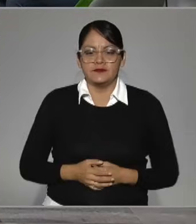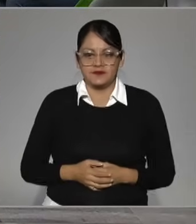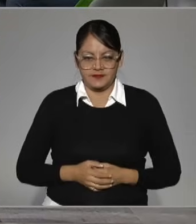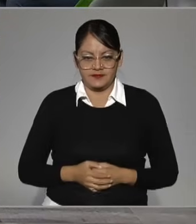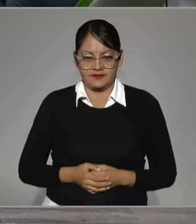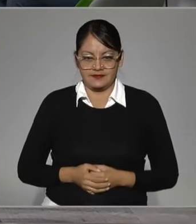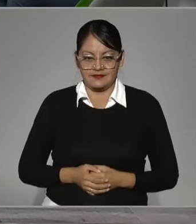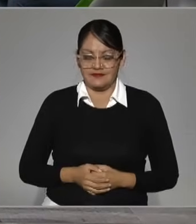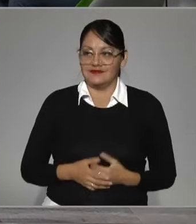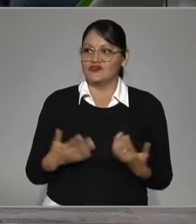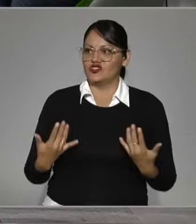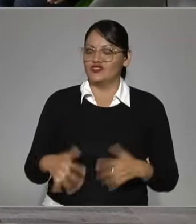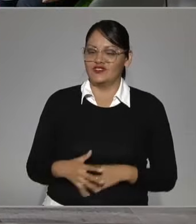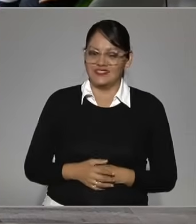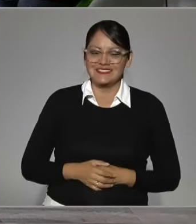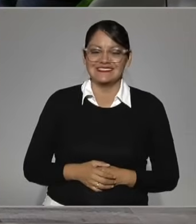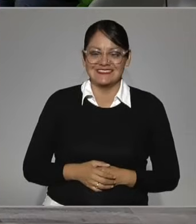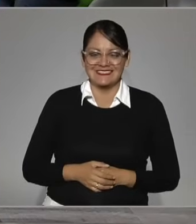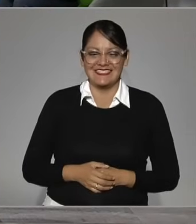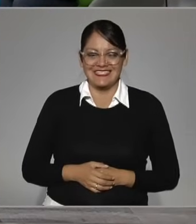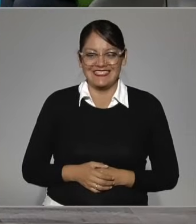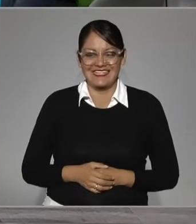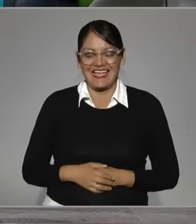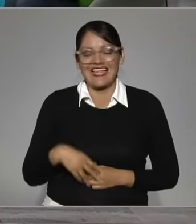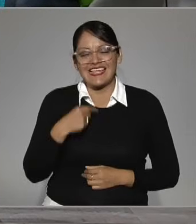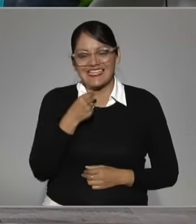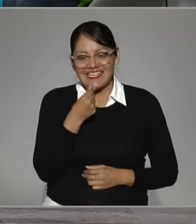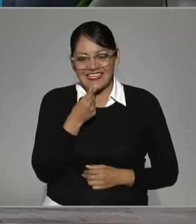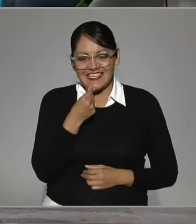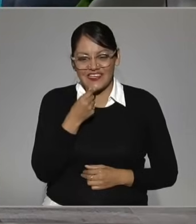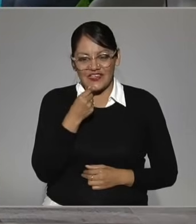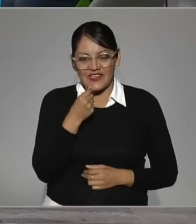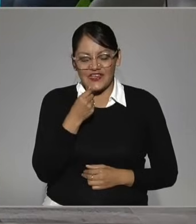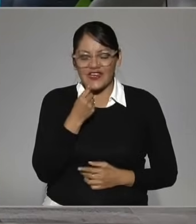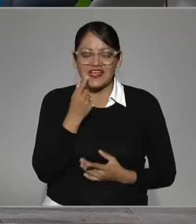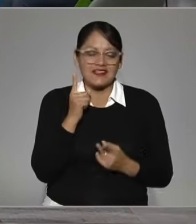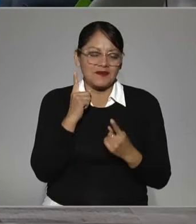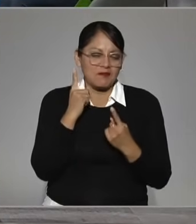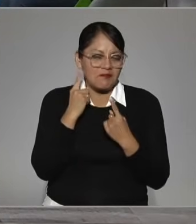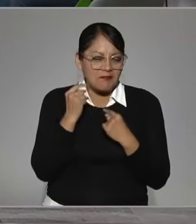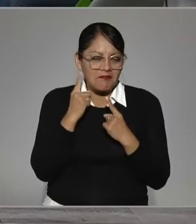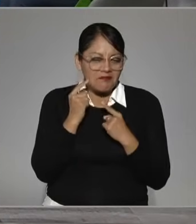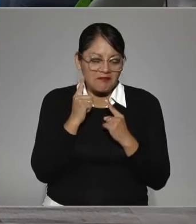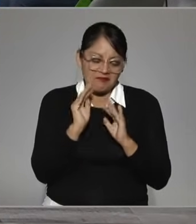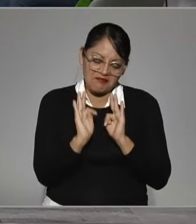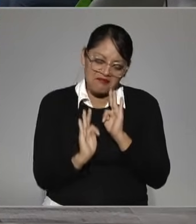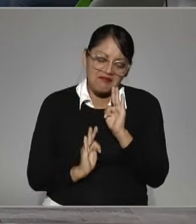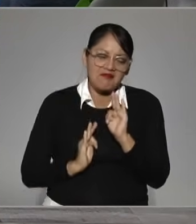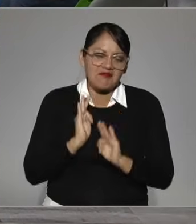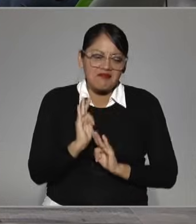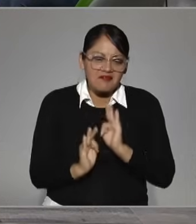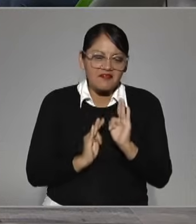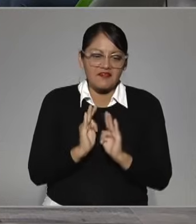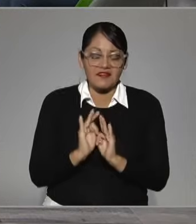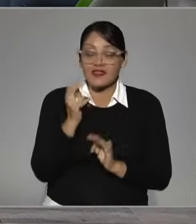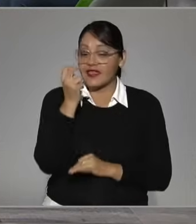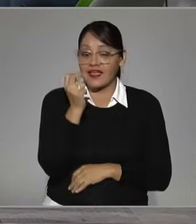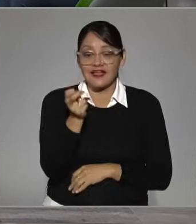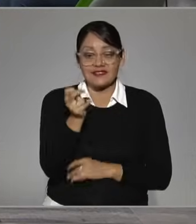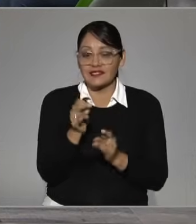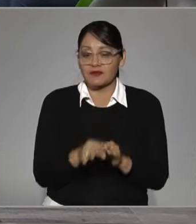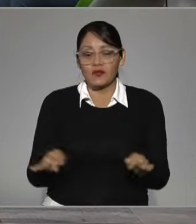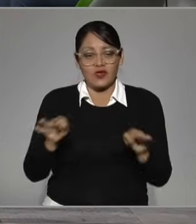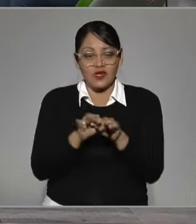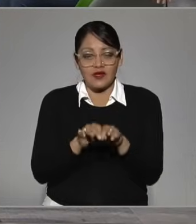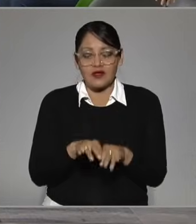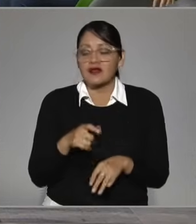Sí, adelante. Consentir al nieto. Es que el rol de los abuelos es importantísimo. Acabamos de hacer un programa